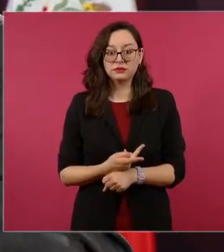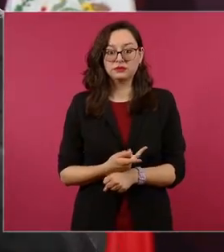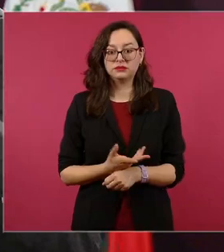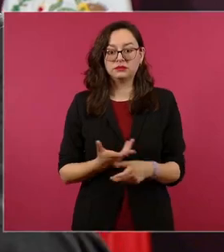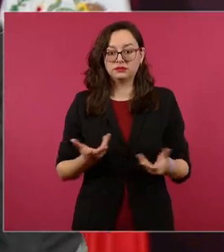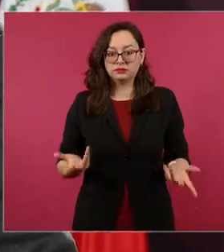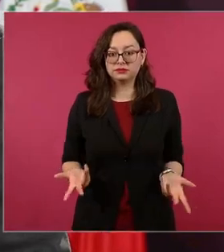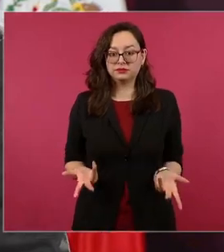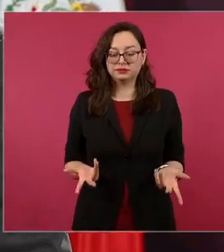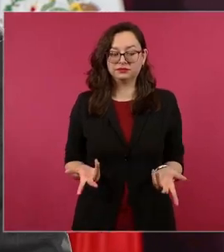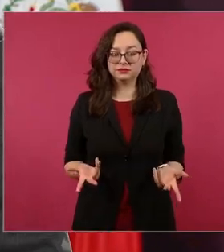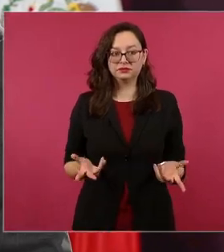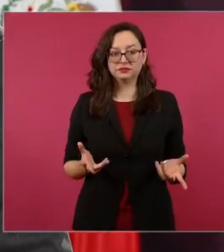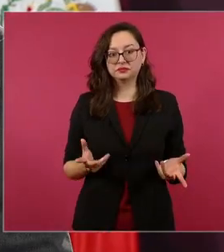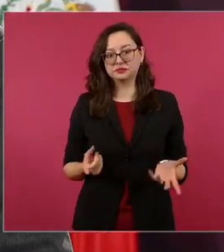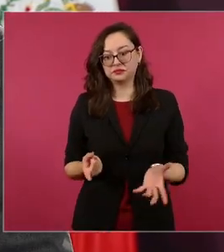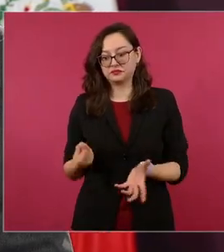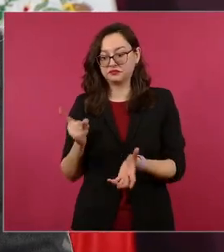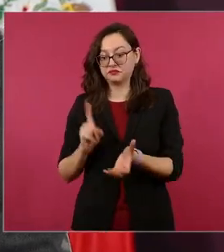nosotros impulsamos